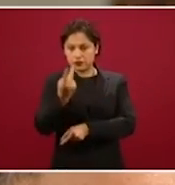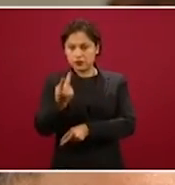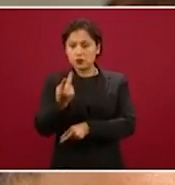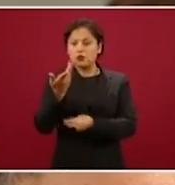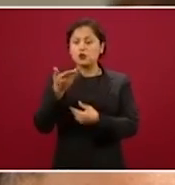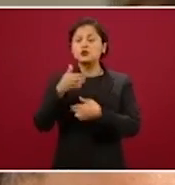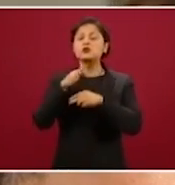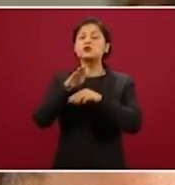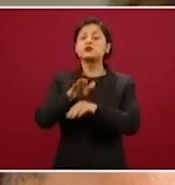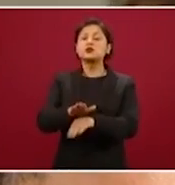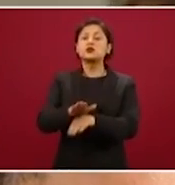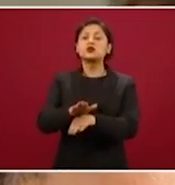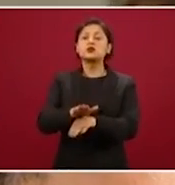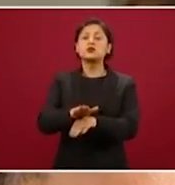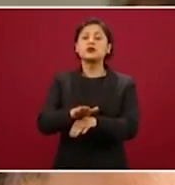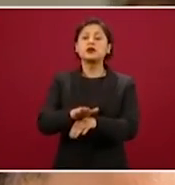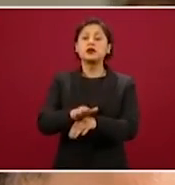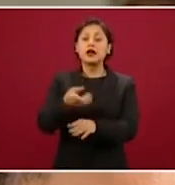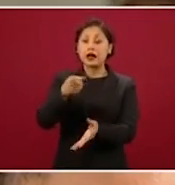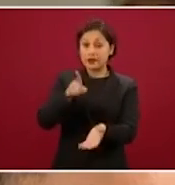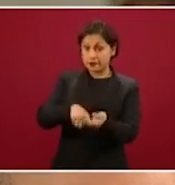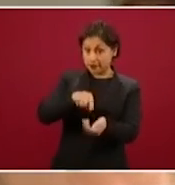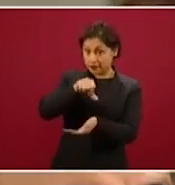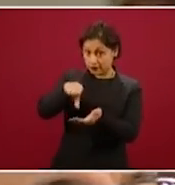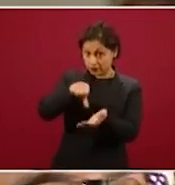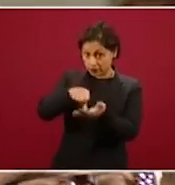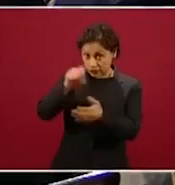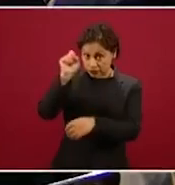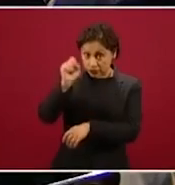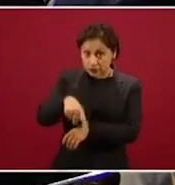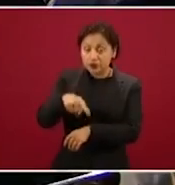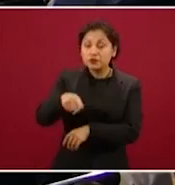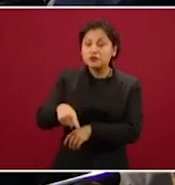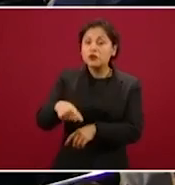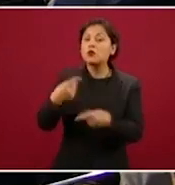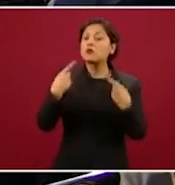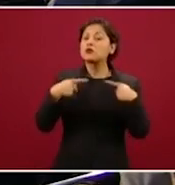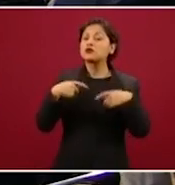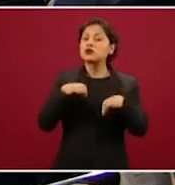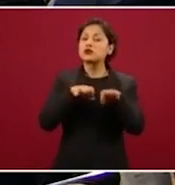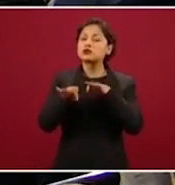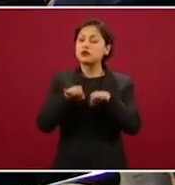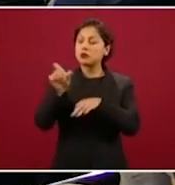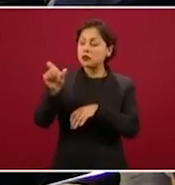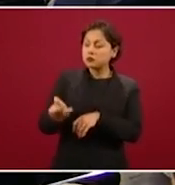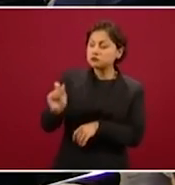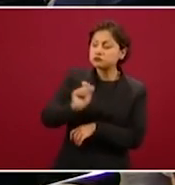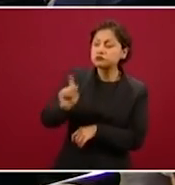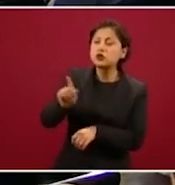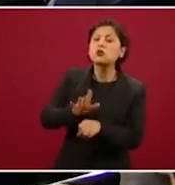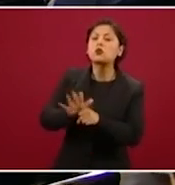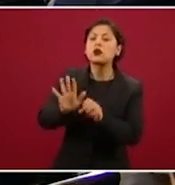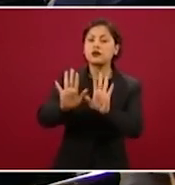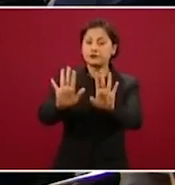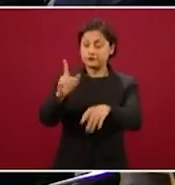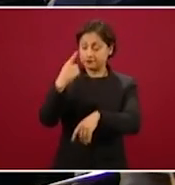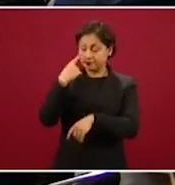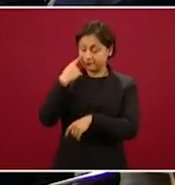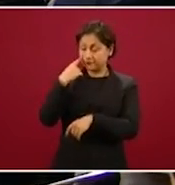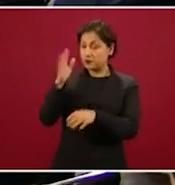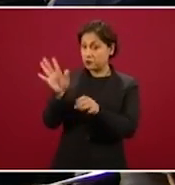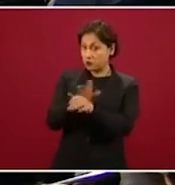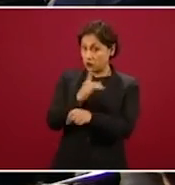las personas que trabajan en los centros integradores, porque, le vuelvo a repetir, a mí me han comentado en mis redes sociales, me han